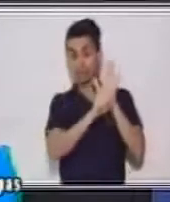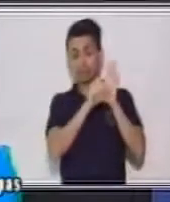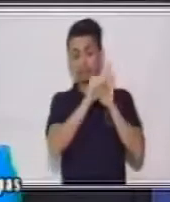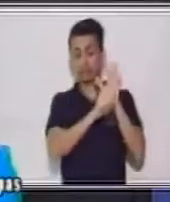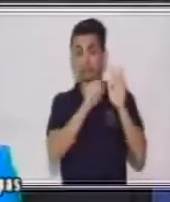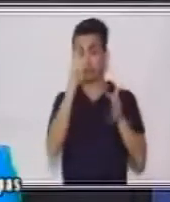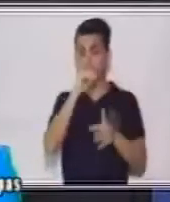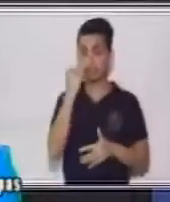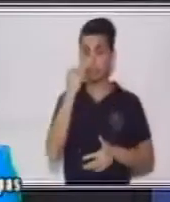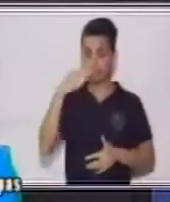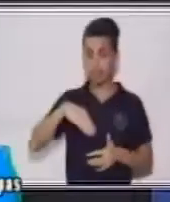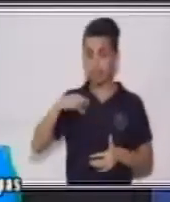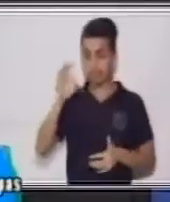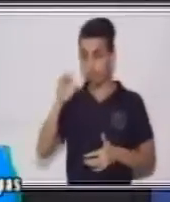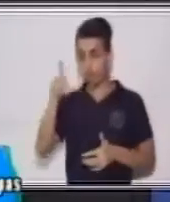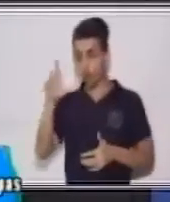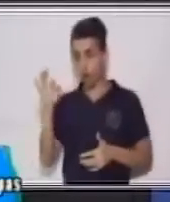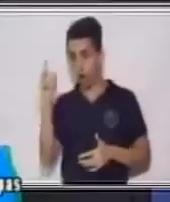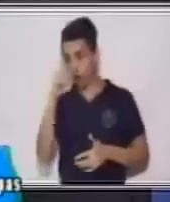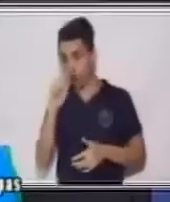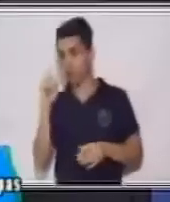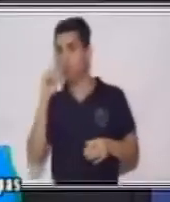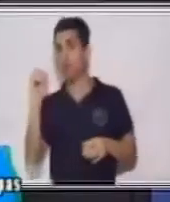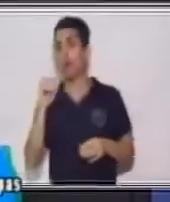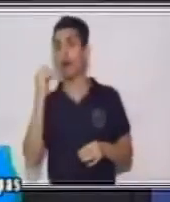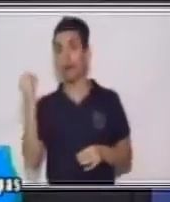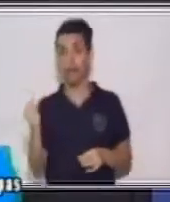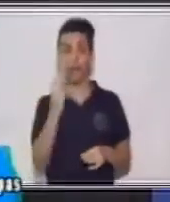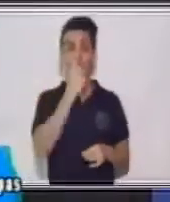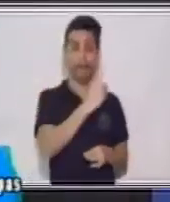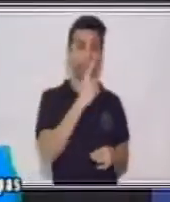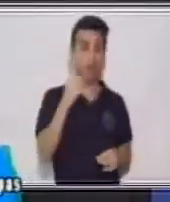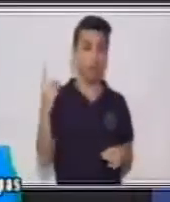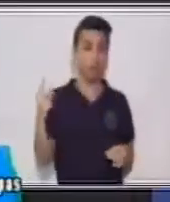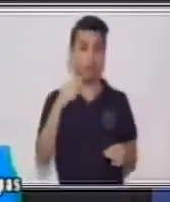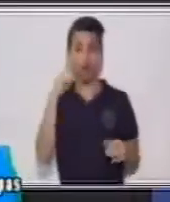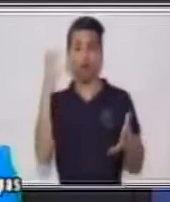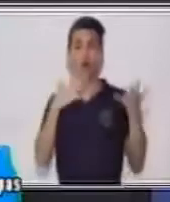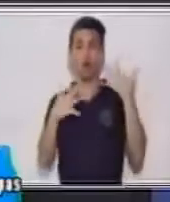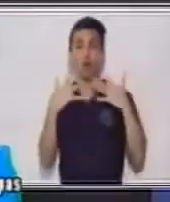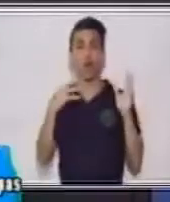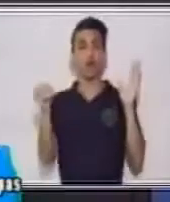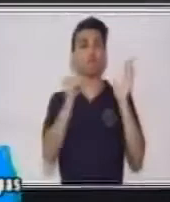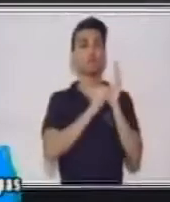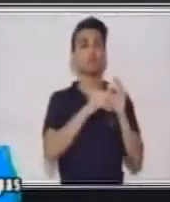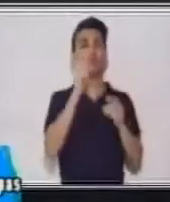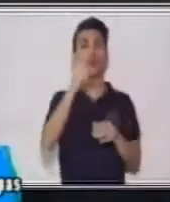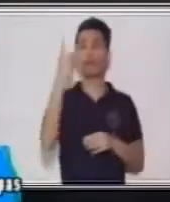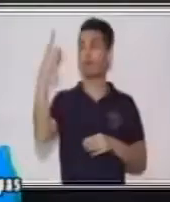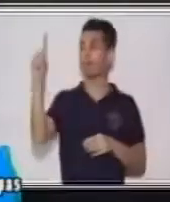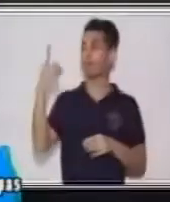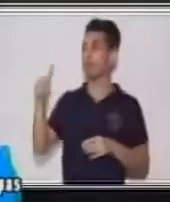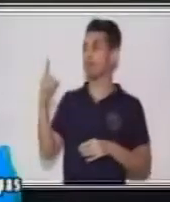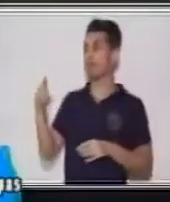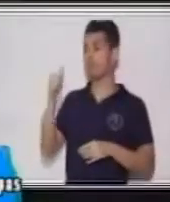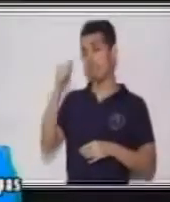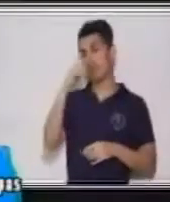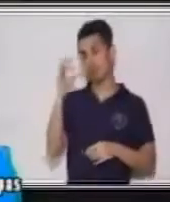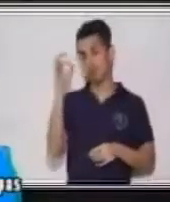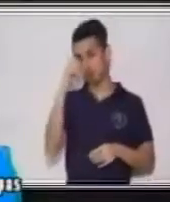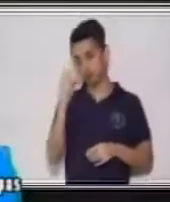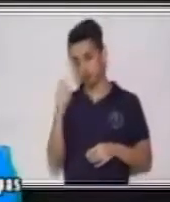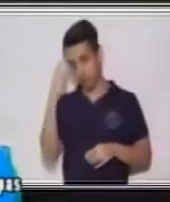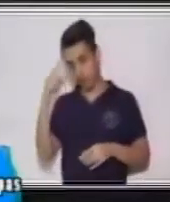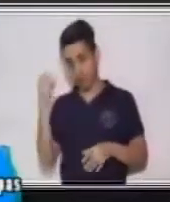qué razón? Porque cada color va a representar un dato investigado. También va a representar